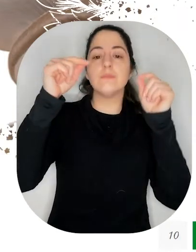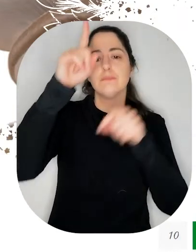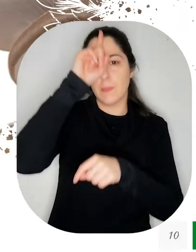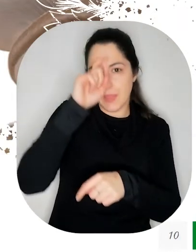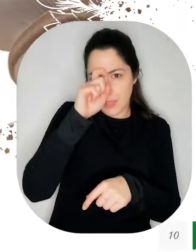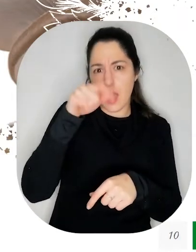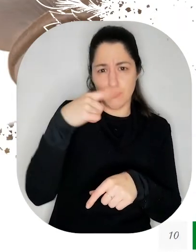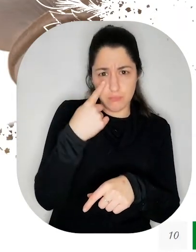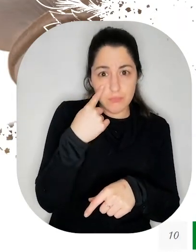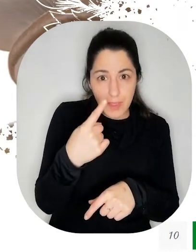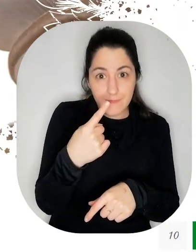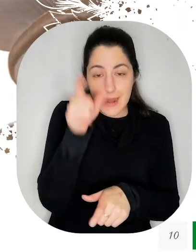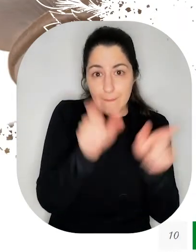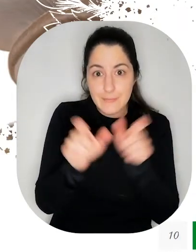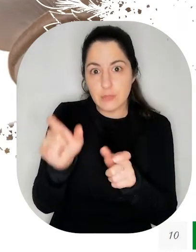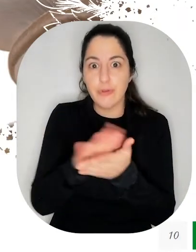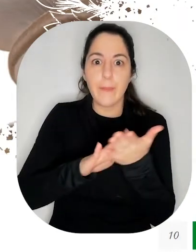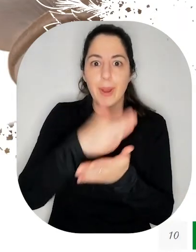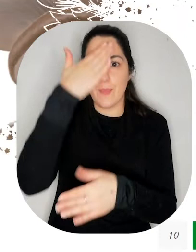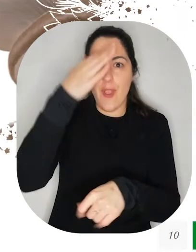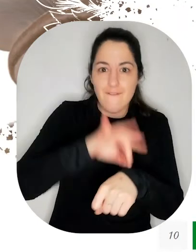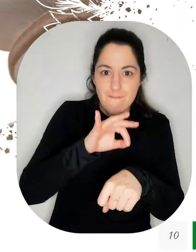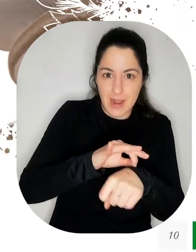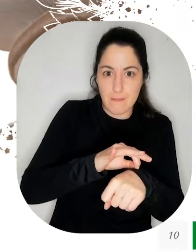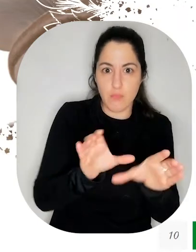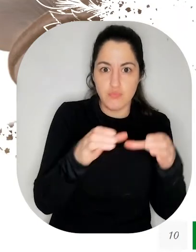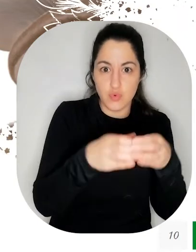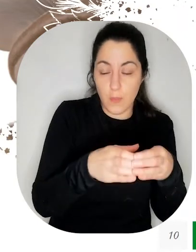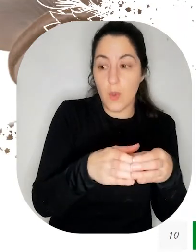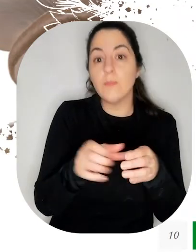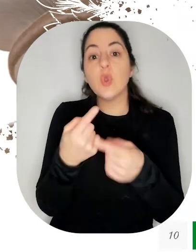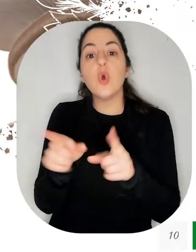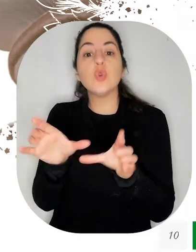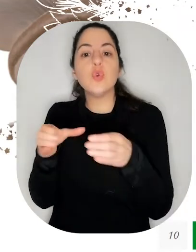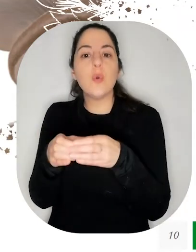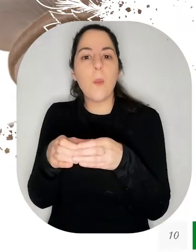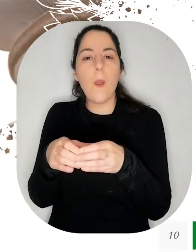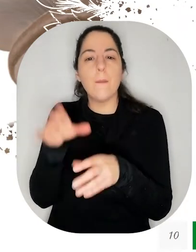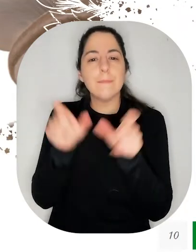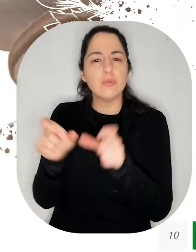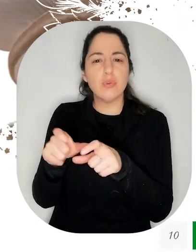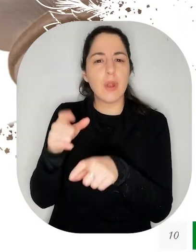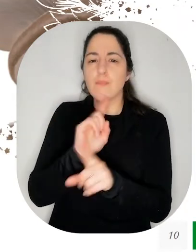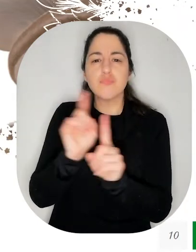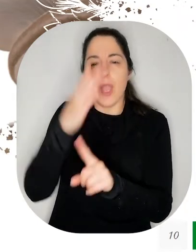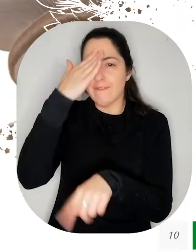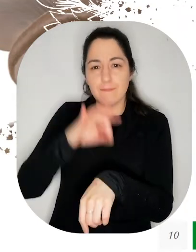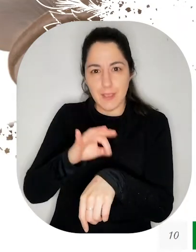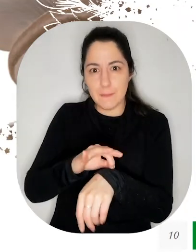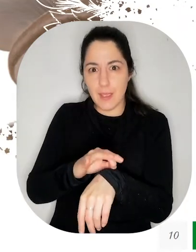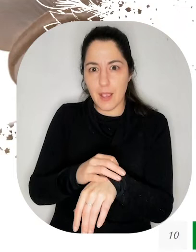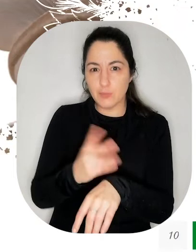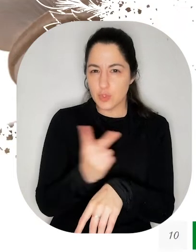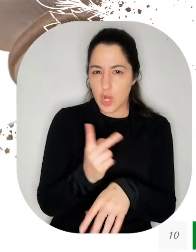hay un grupo de personas que tiene, por ejemplo, una condición médica, diabetes, otro que no la tiene, y vamos